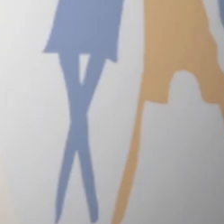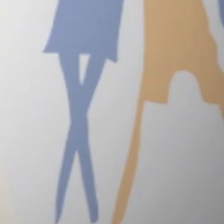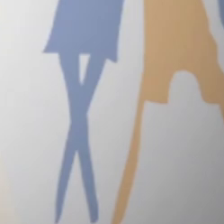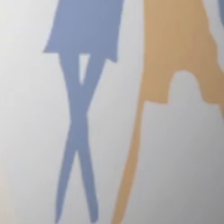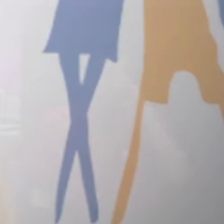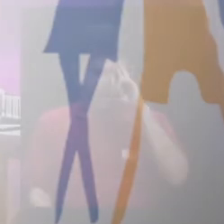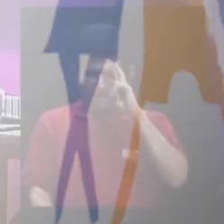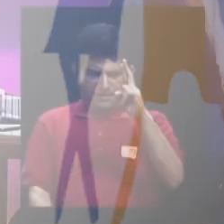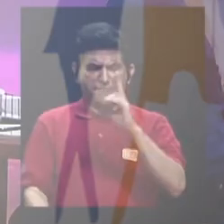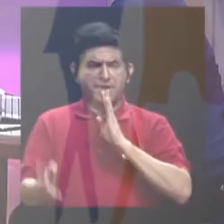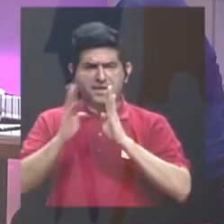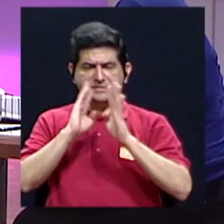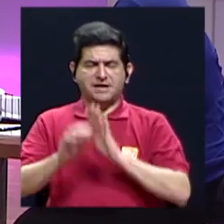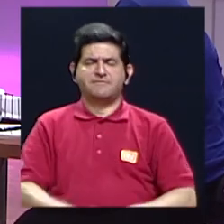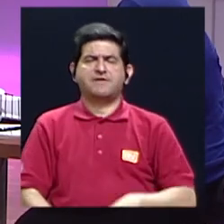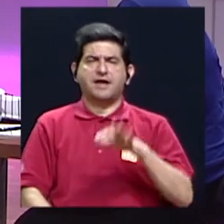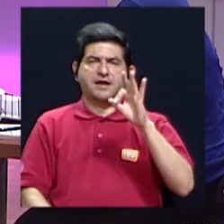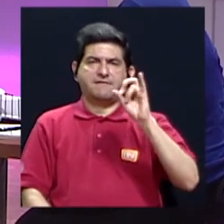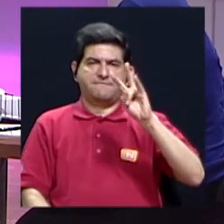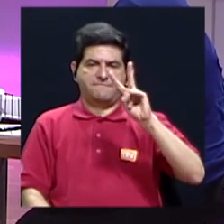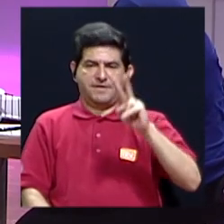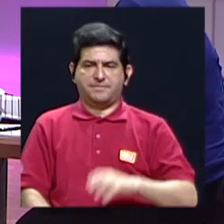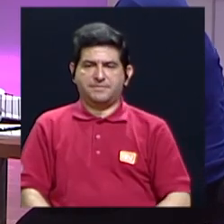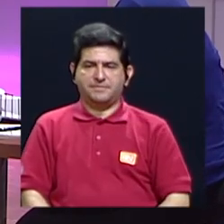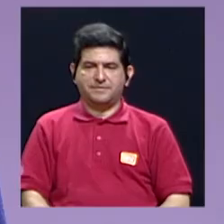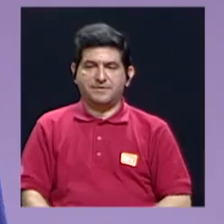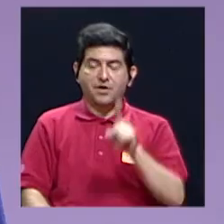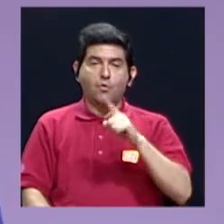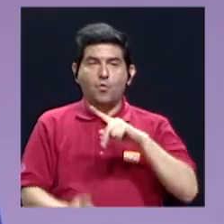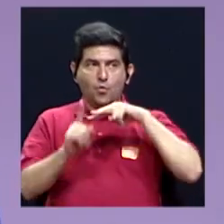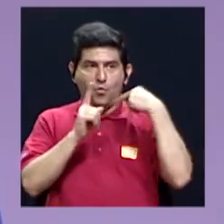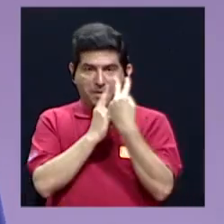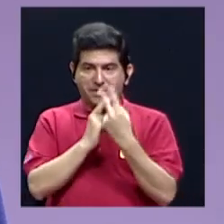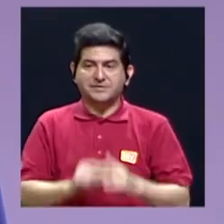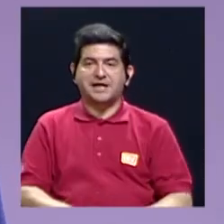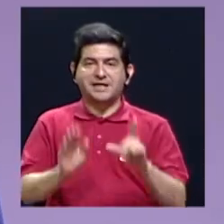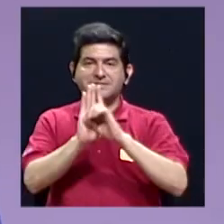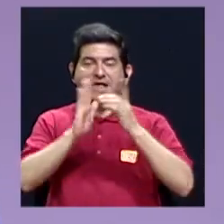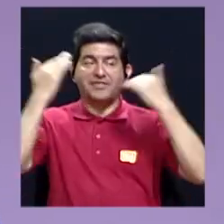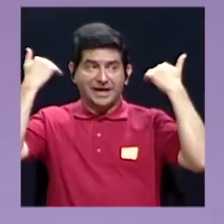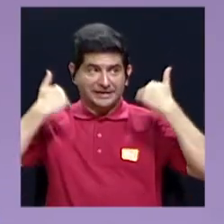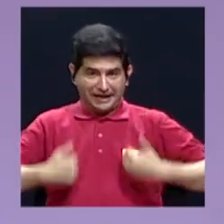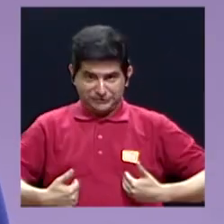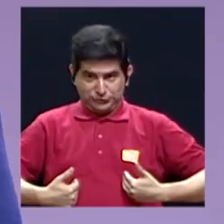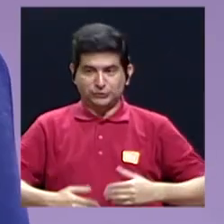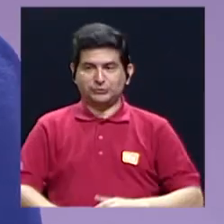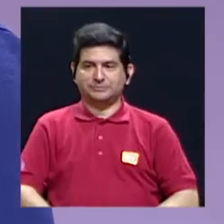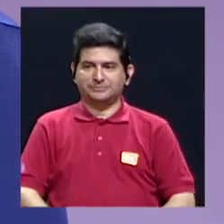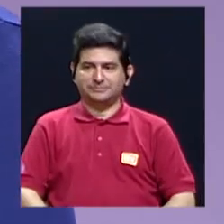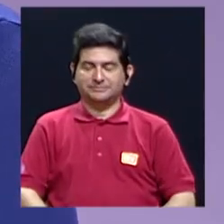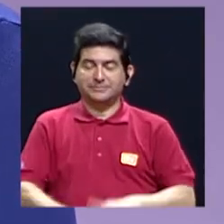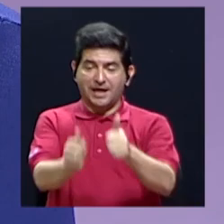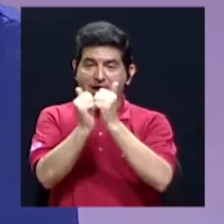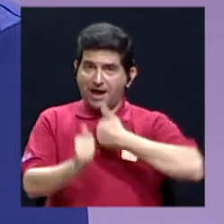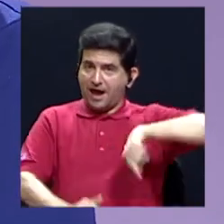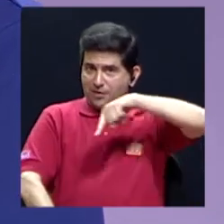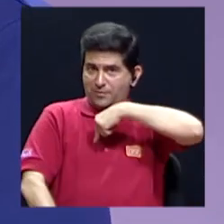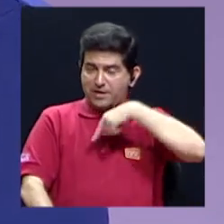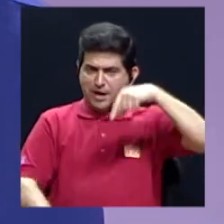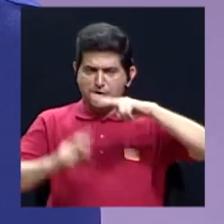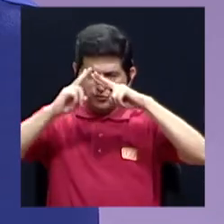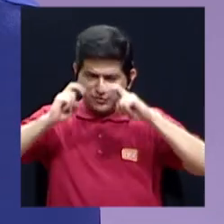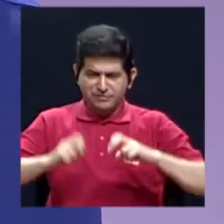Estamos en Irreverencias conversando sobre fertilización in vitro, una perspectiva desde los derechos humanos. Acompáñenos,